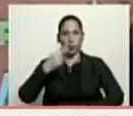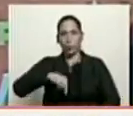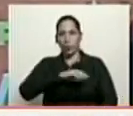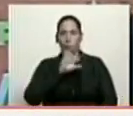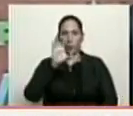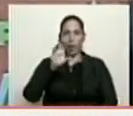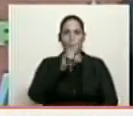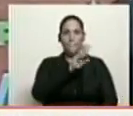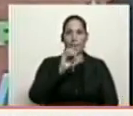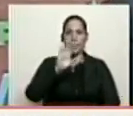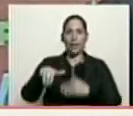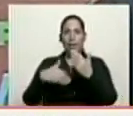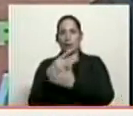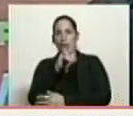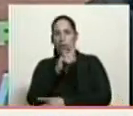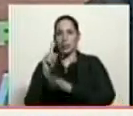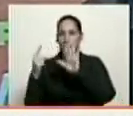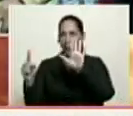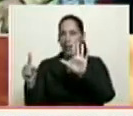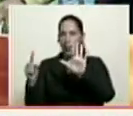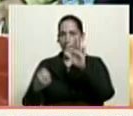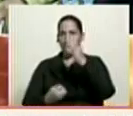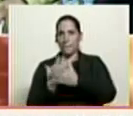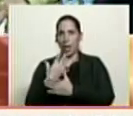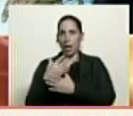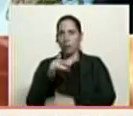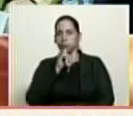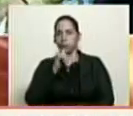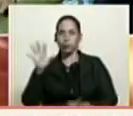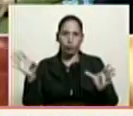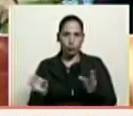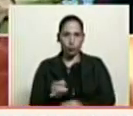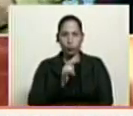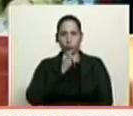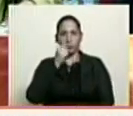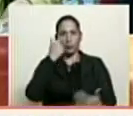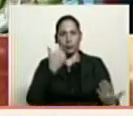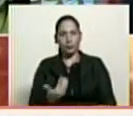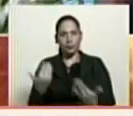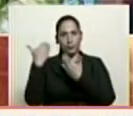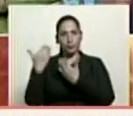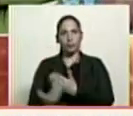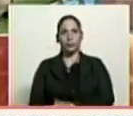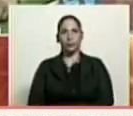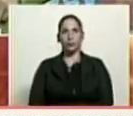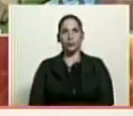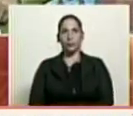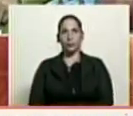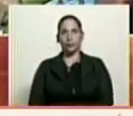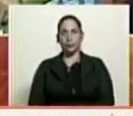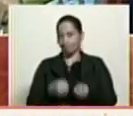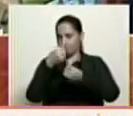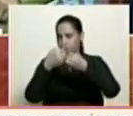al 26 de mayo. Esto forma parte de la información que podemos ofrecerles desde estos espacios. La misma será